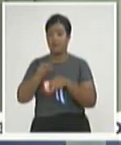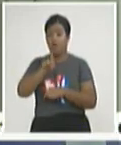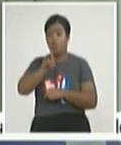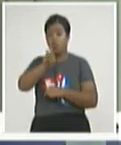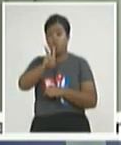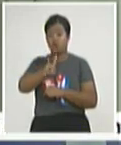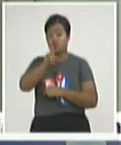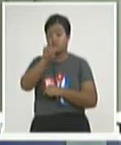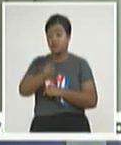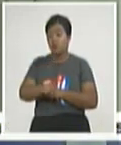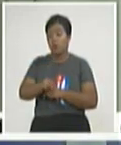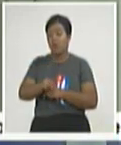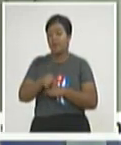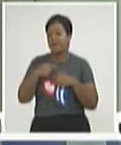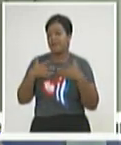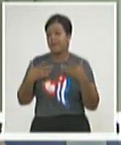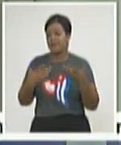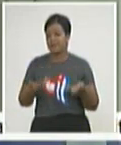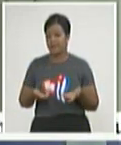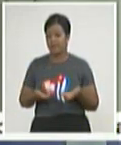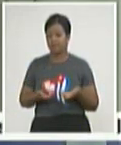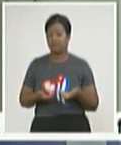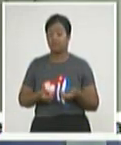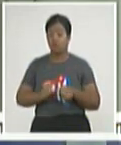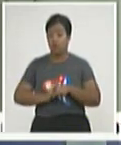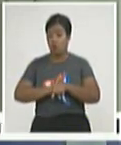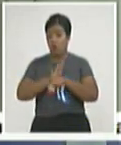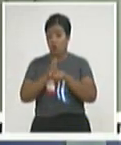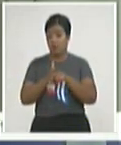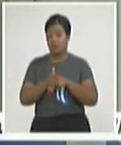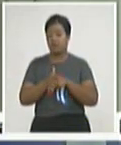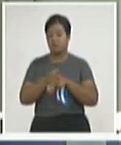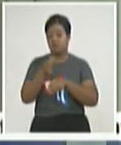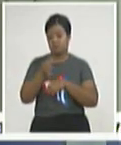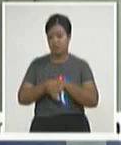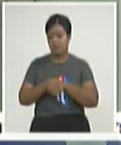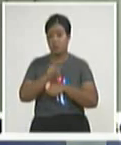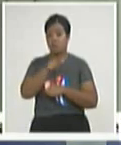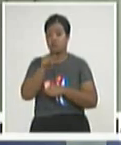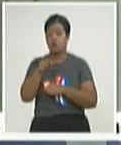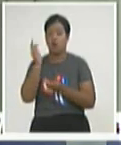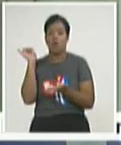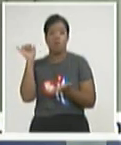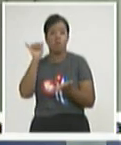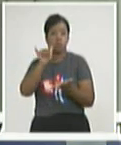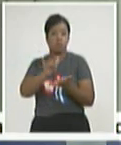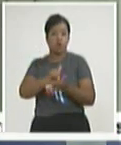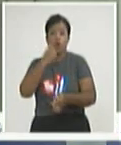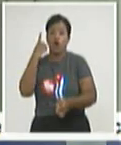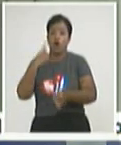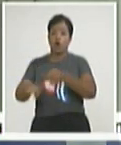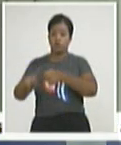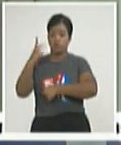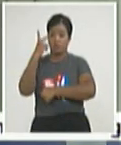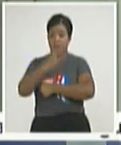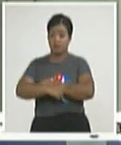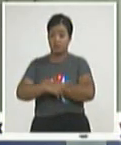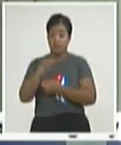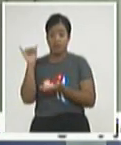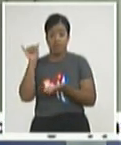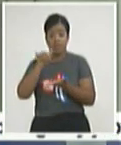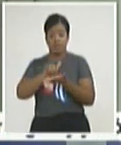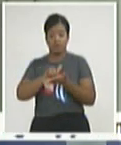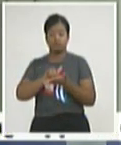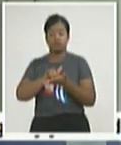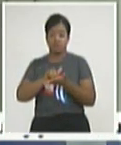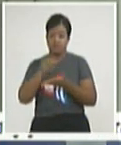pacientes, 12 personas con COVID-19, que son casos importados, porque arribaron a Cuba